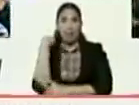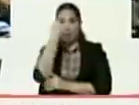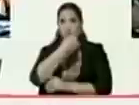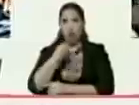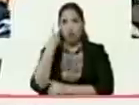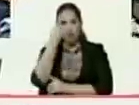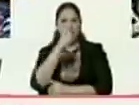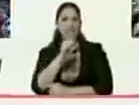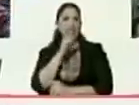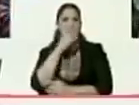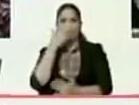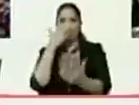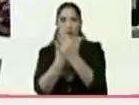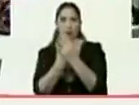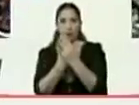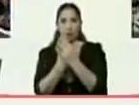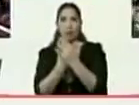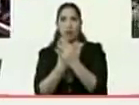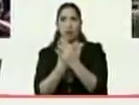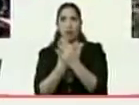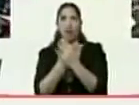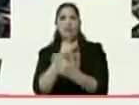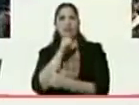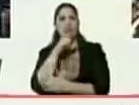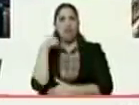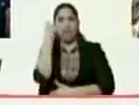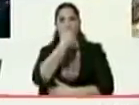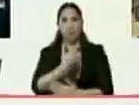estar al frente. Y los que están al frente